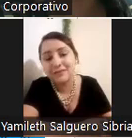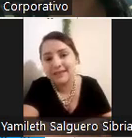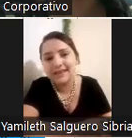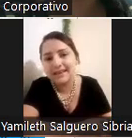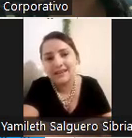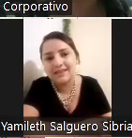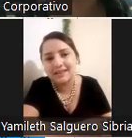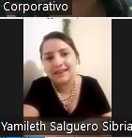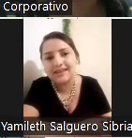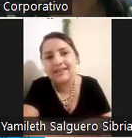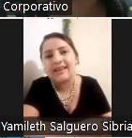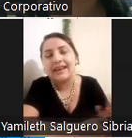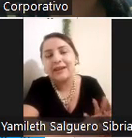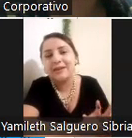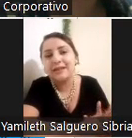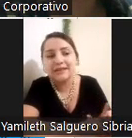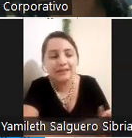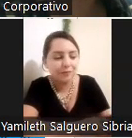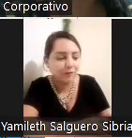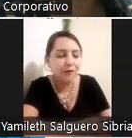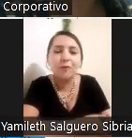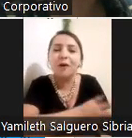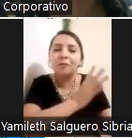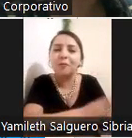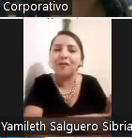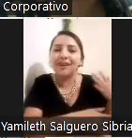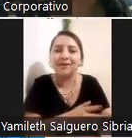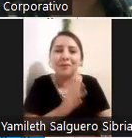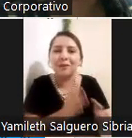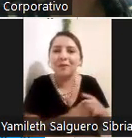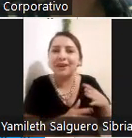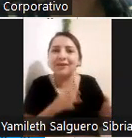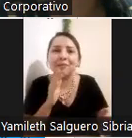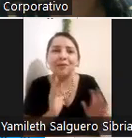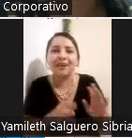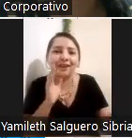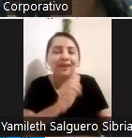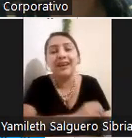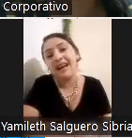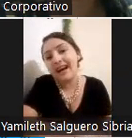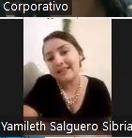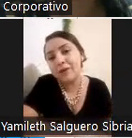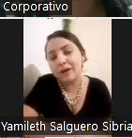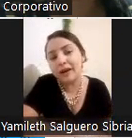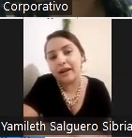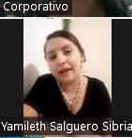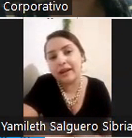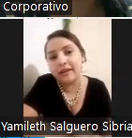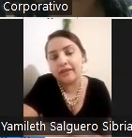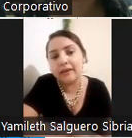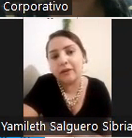tiendas físicas estaban cerradas entonces fuimos como a prueba y error aprueba y error aprueba y error hasta lograr